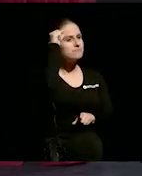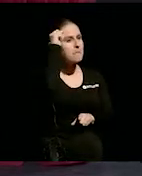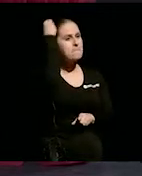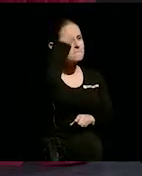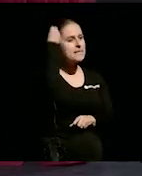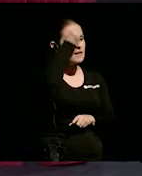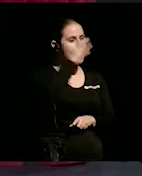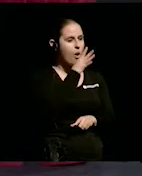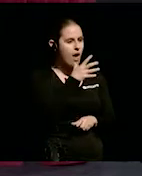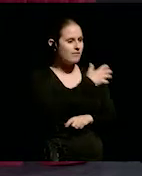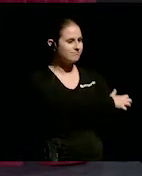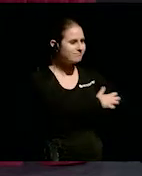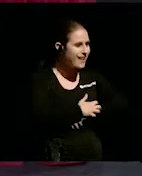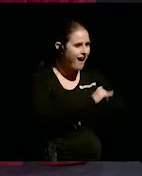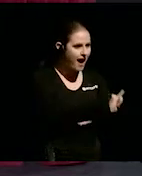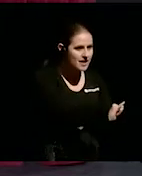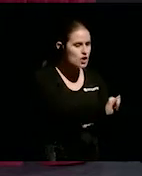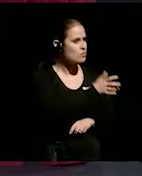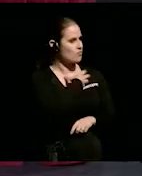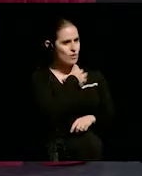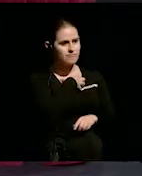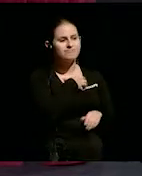no hay bastante para mantenernos, que